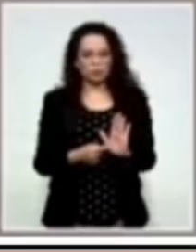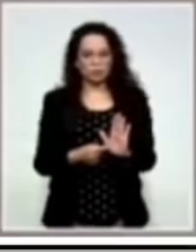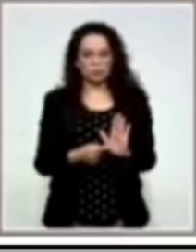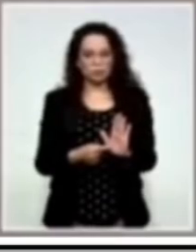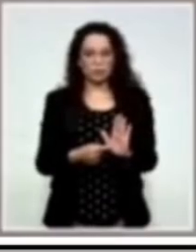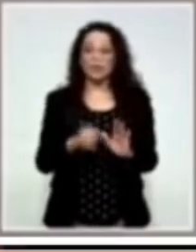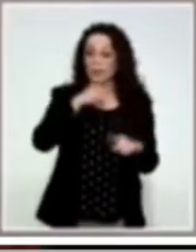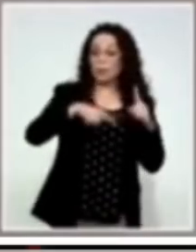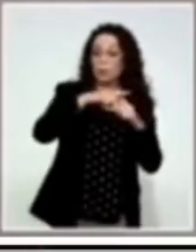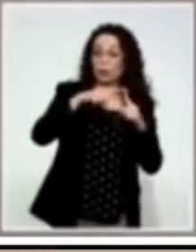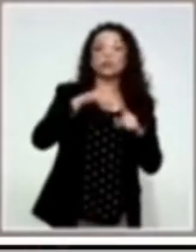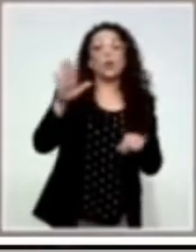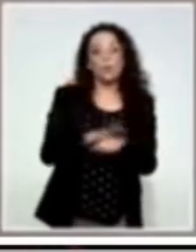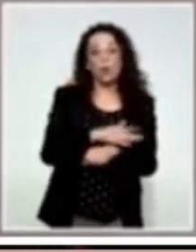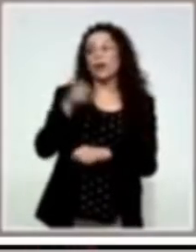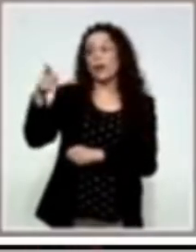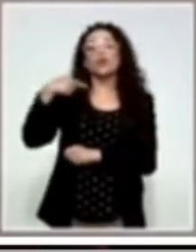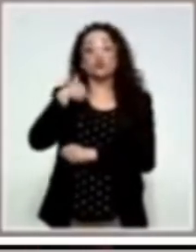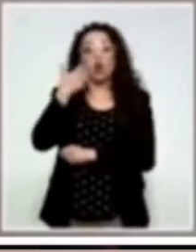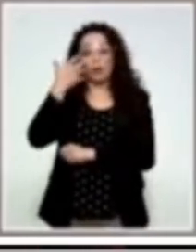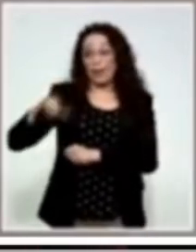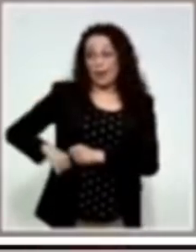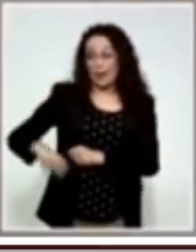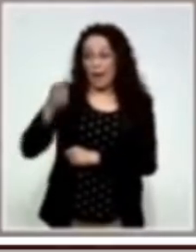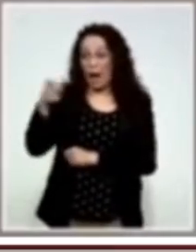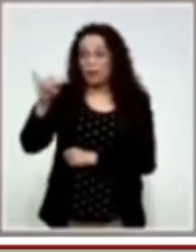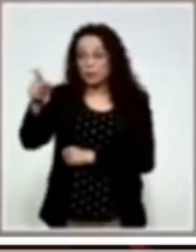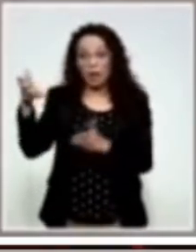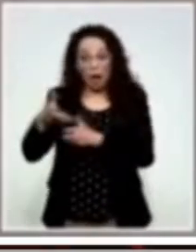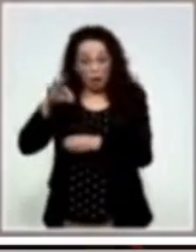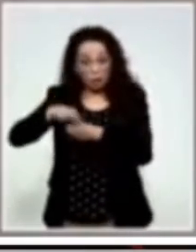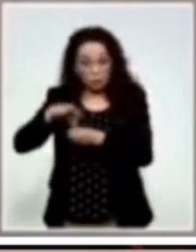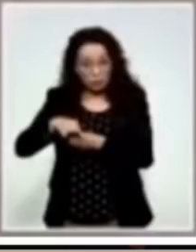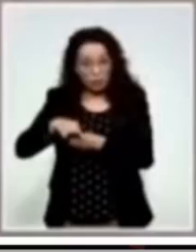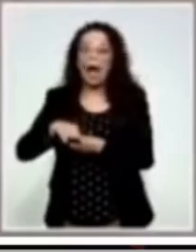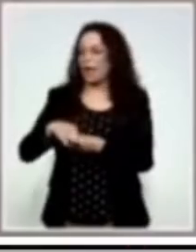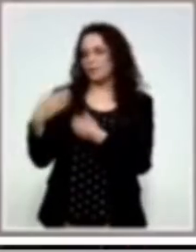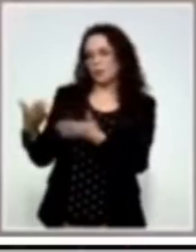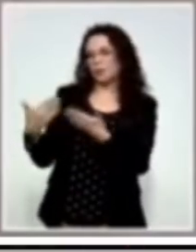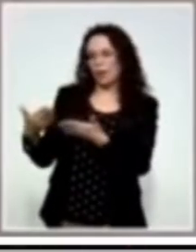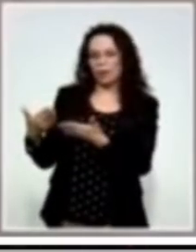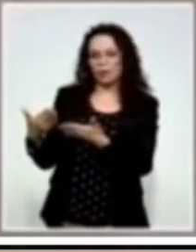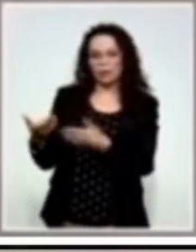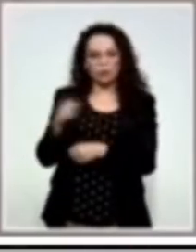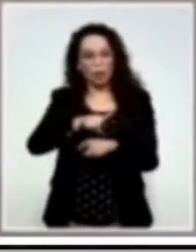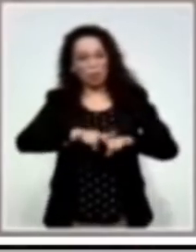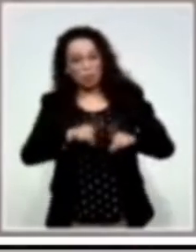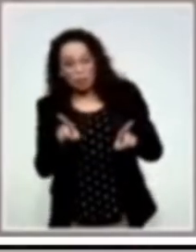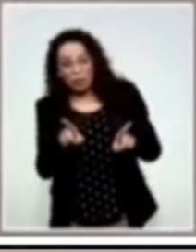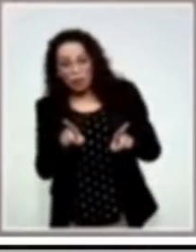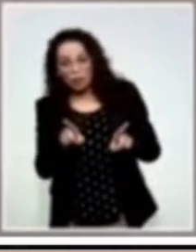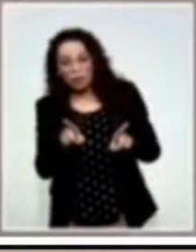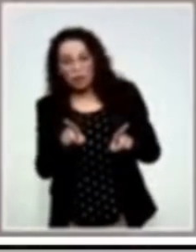constitucionalismo bueno si votan como yo quiero. Si no votan como yo quiero, entonces eso no es constitucionalismo. Si votamos como